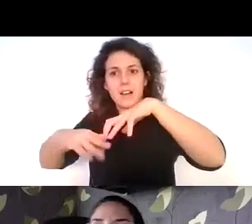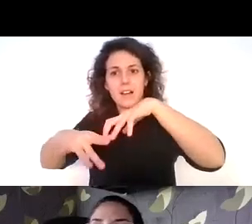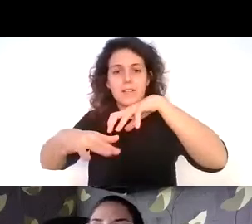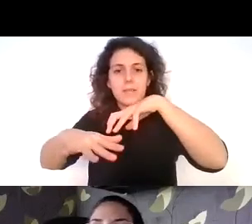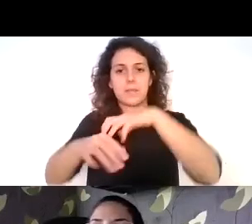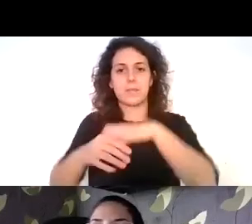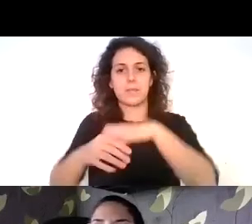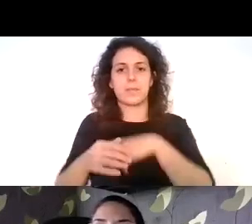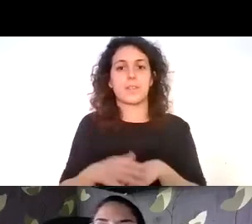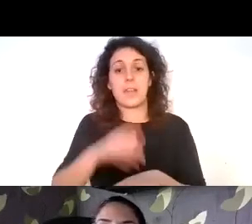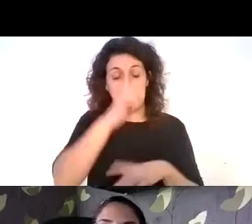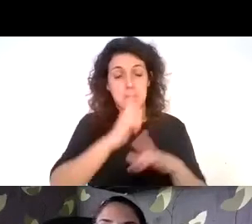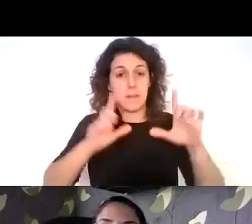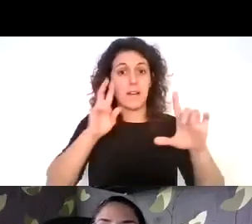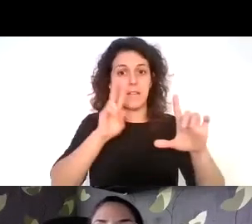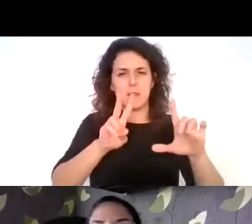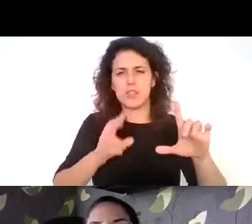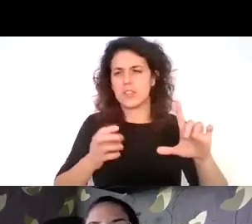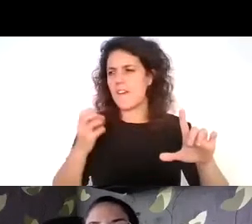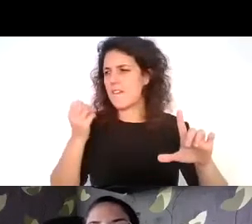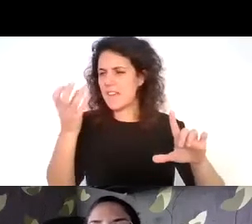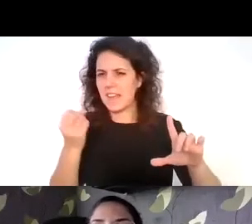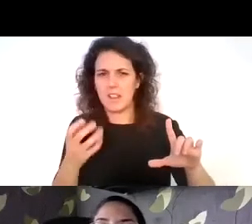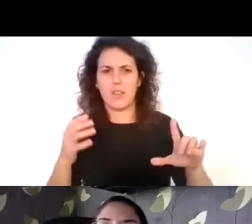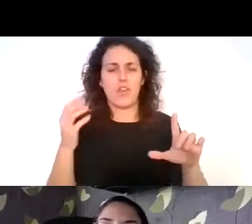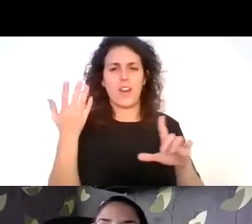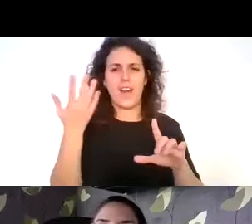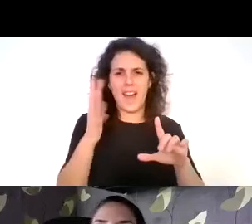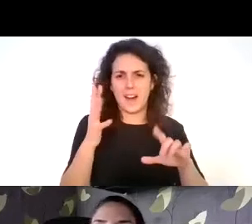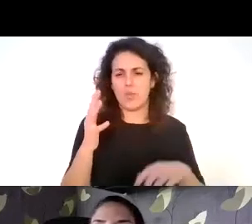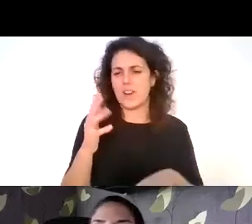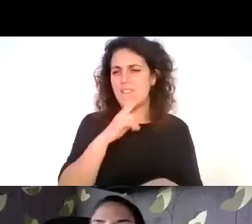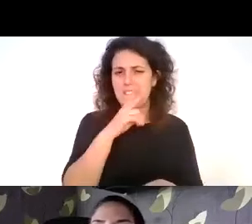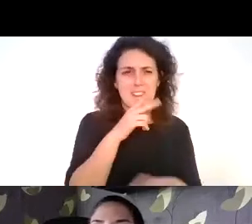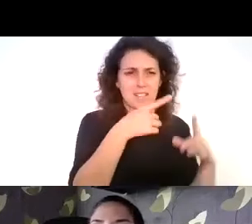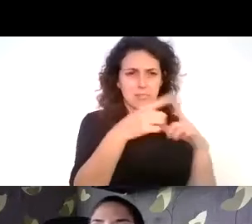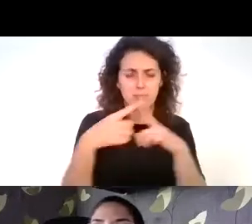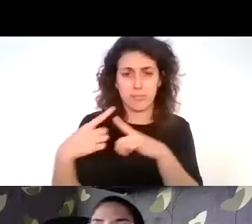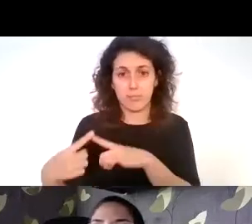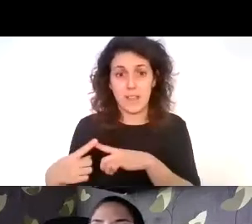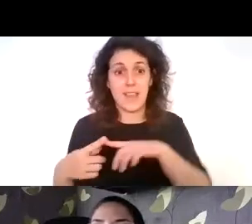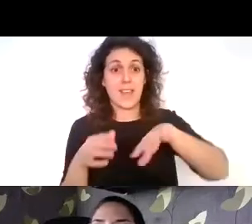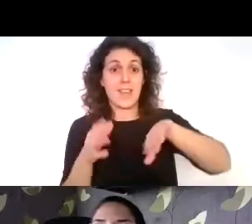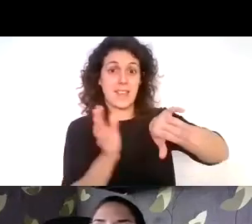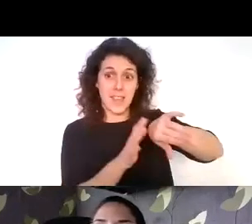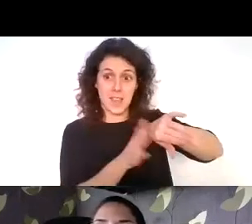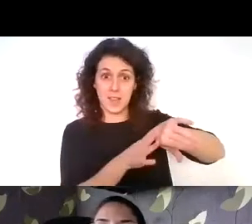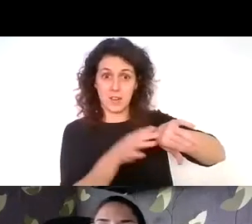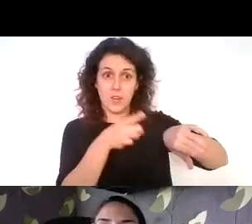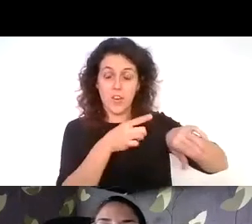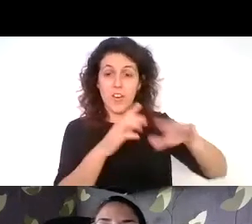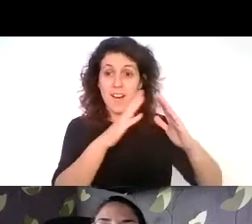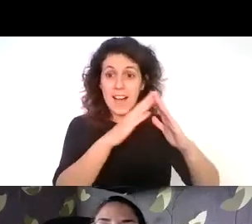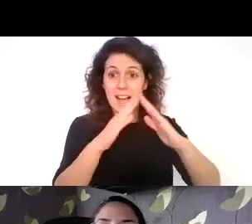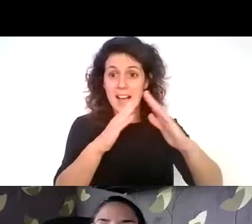toda la imagen vemos bastante vegetación, árboles, diferentes tonos de verdes, y al lado izquierdo se aprecian algunas casas y a lo